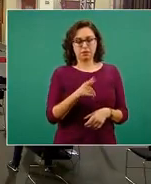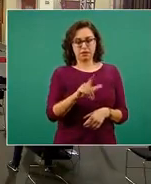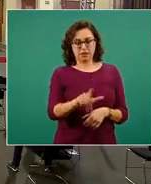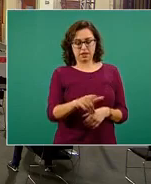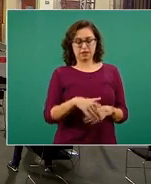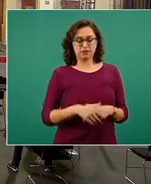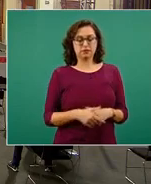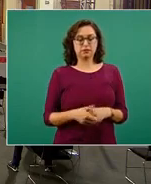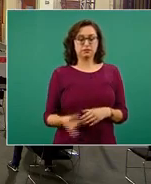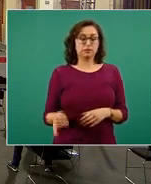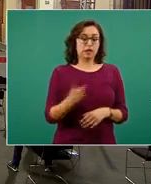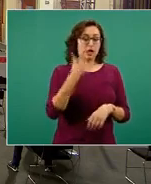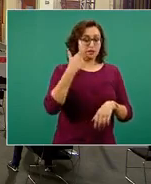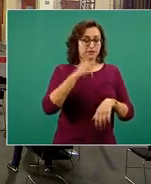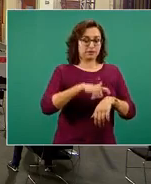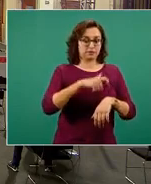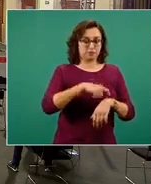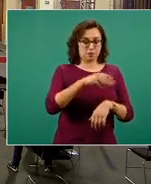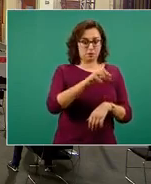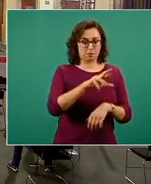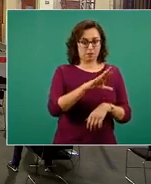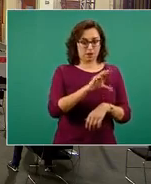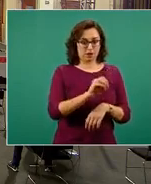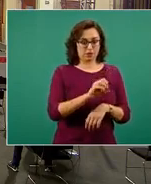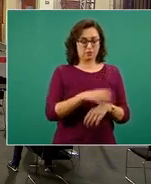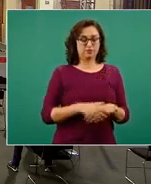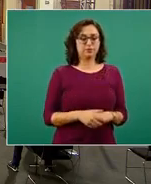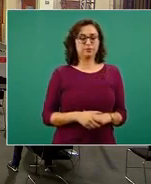también con Marco Antonio Olvera.